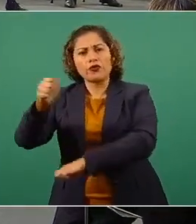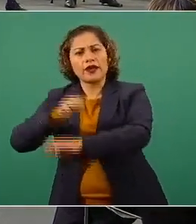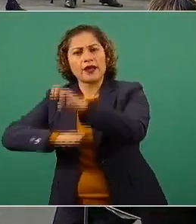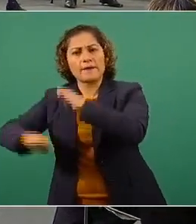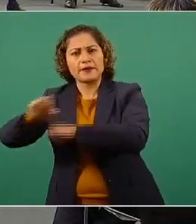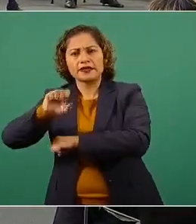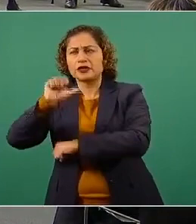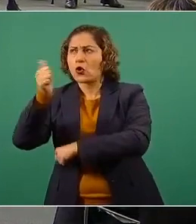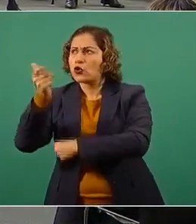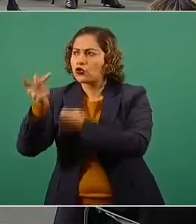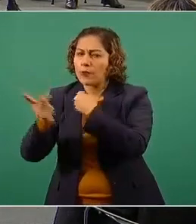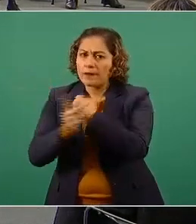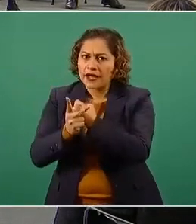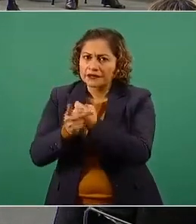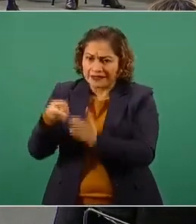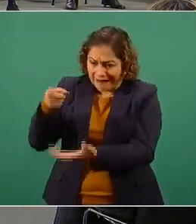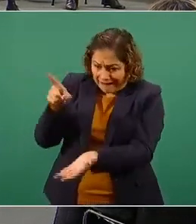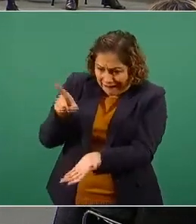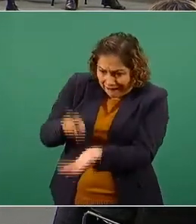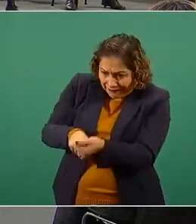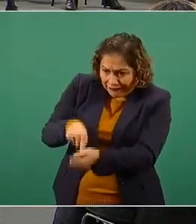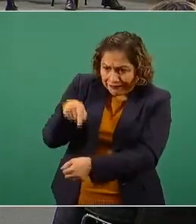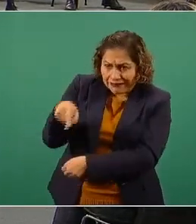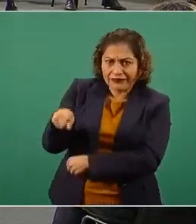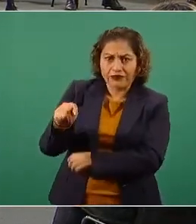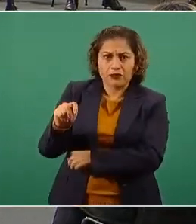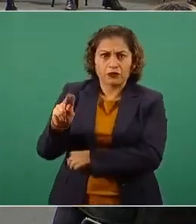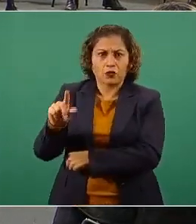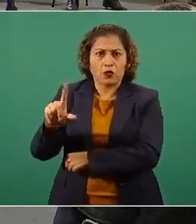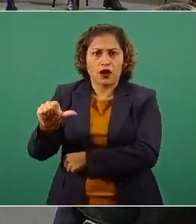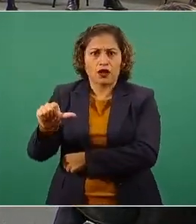al interior de la refinería de Tula.